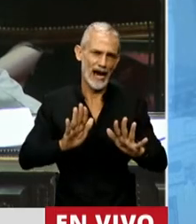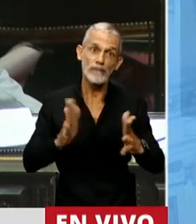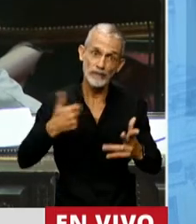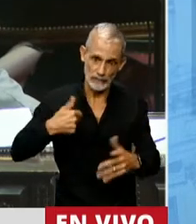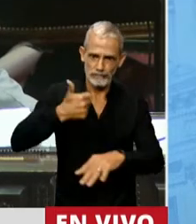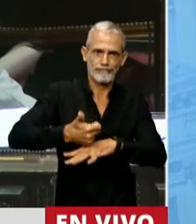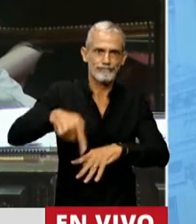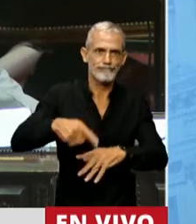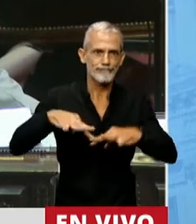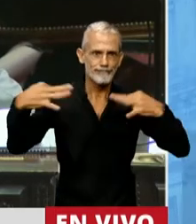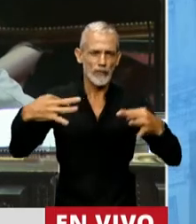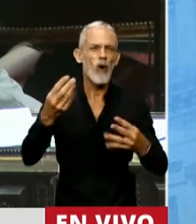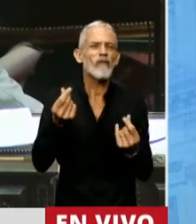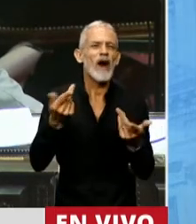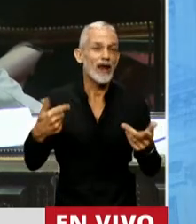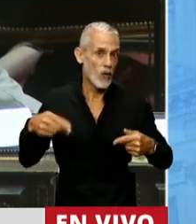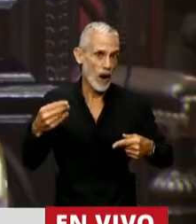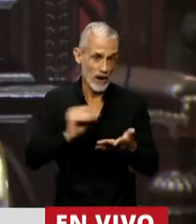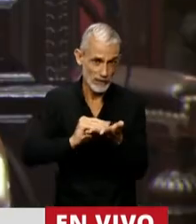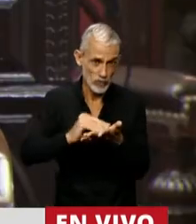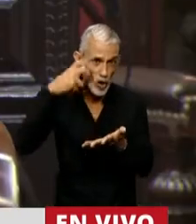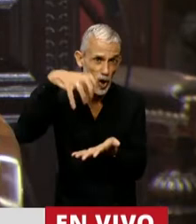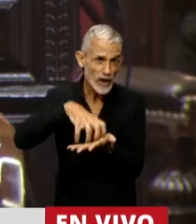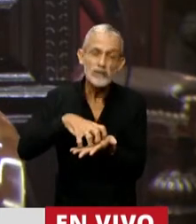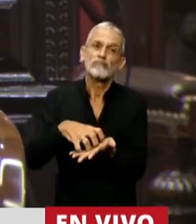que tiene valor aquí.